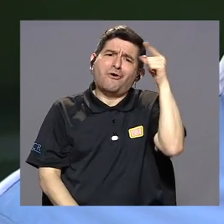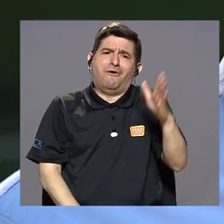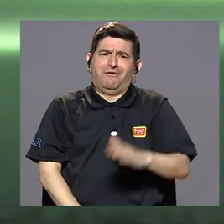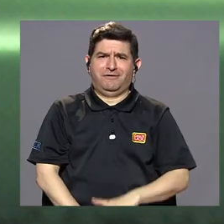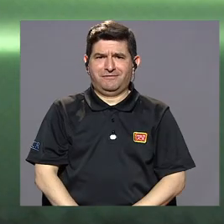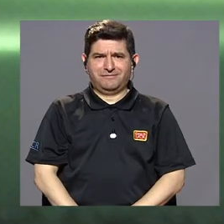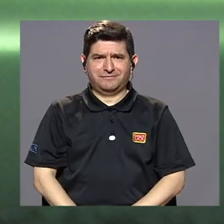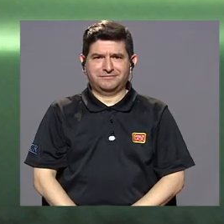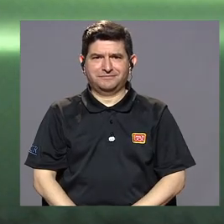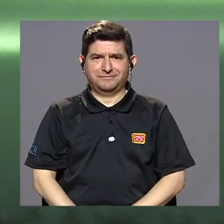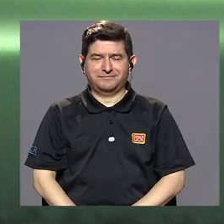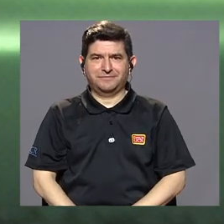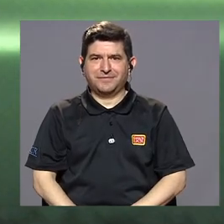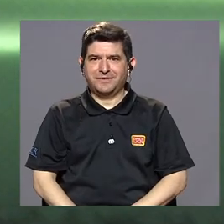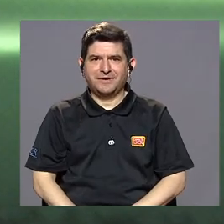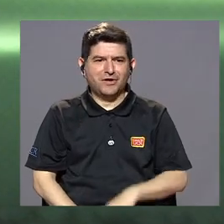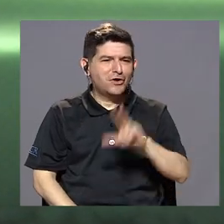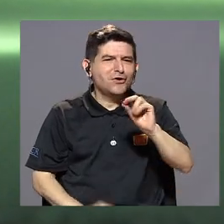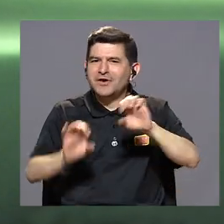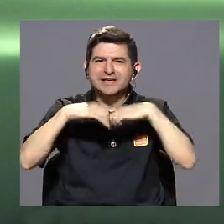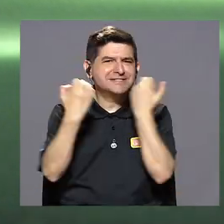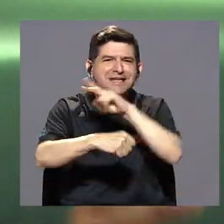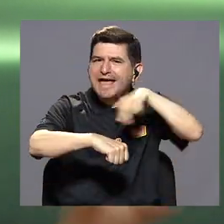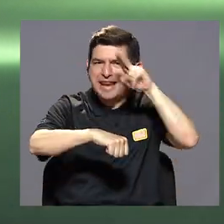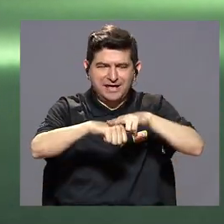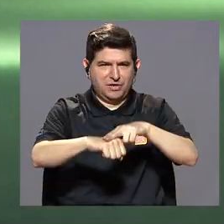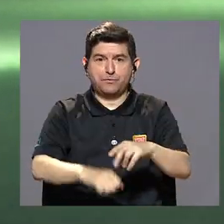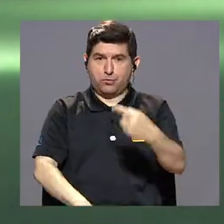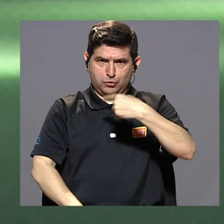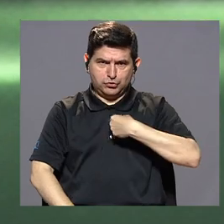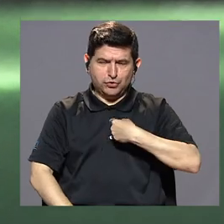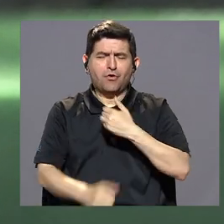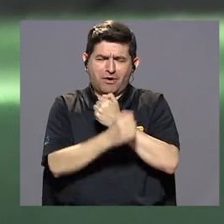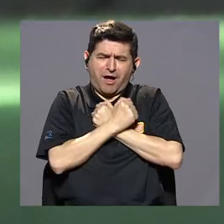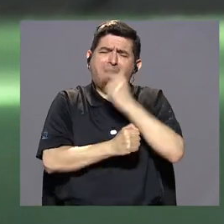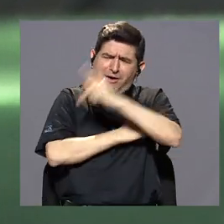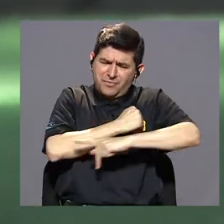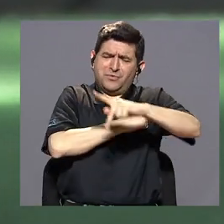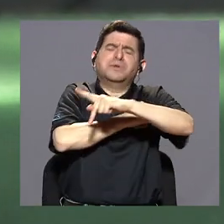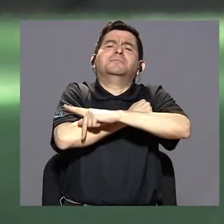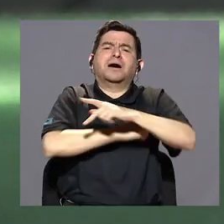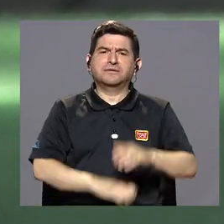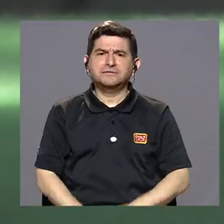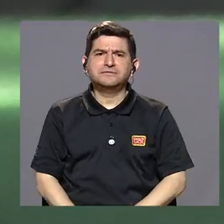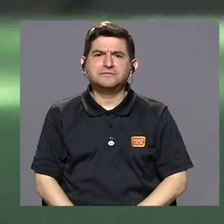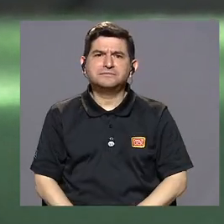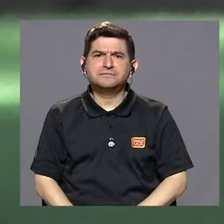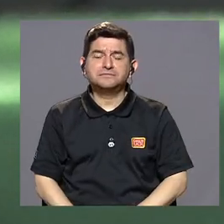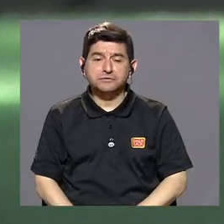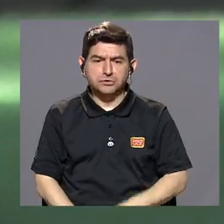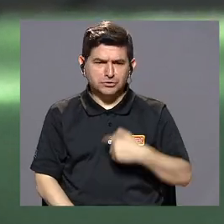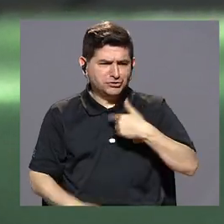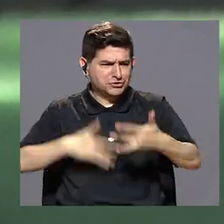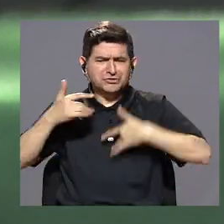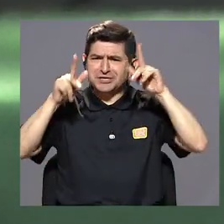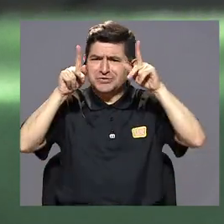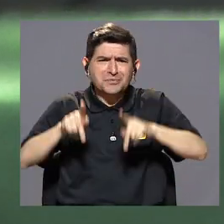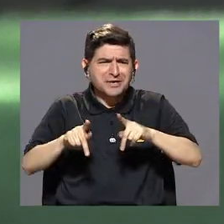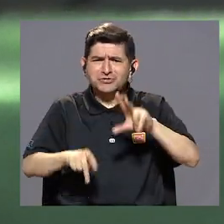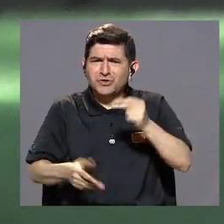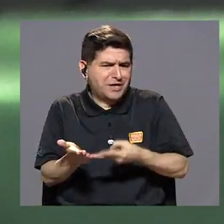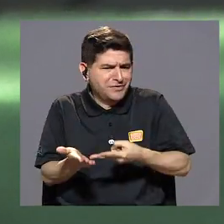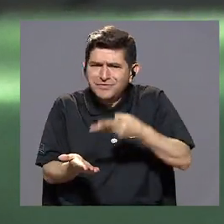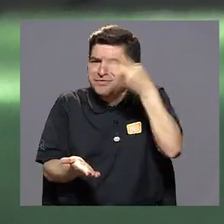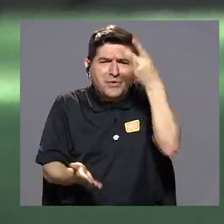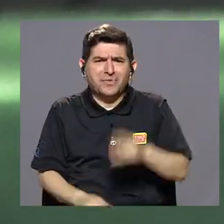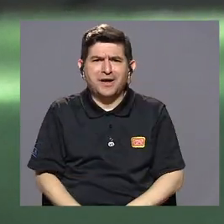por supuesto. No, es que ni siquiera hablamos como a la selección. Yo amo mi país. O sea, a veces yo siento